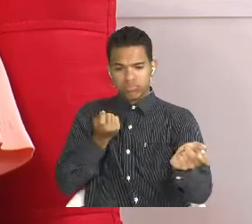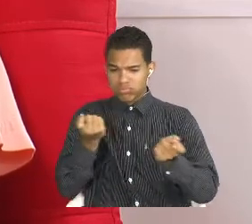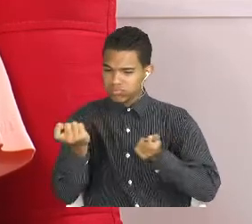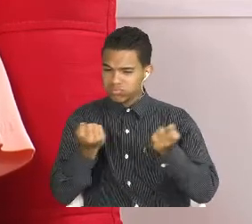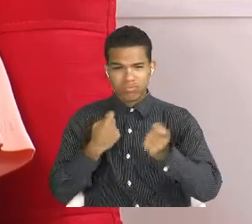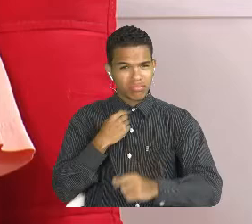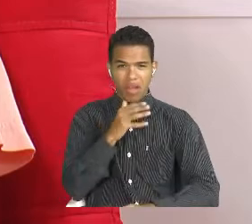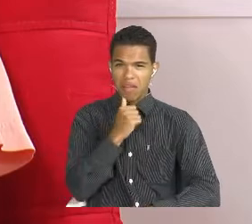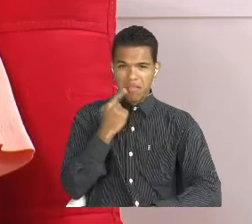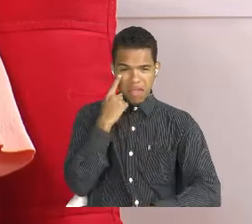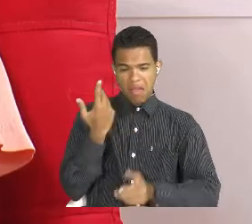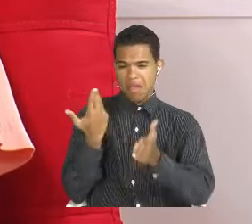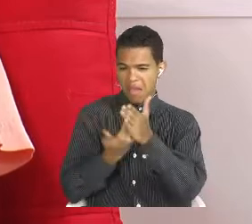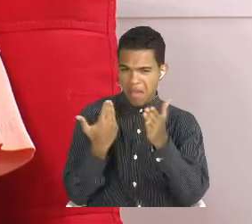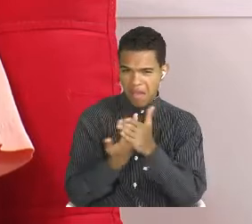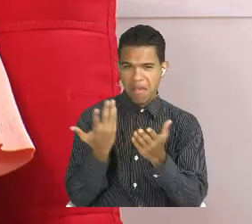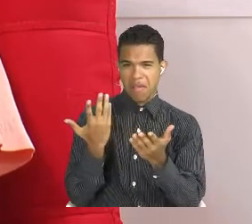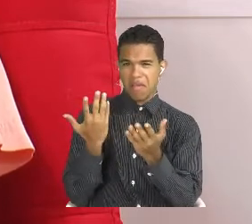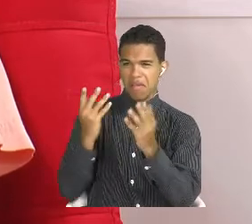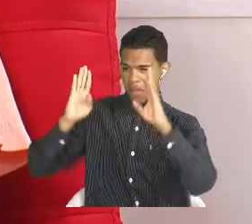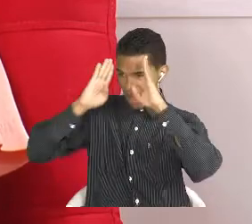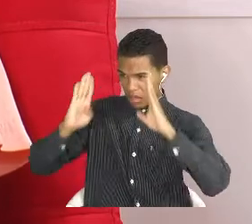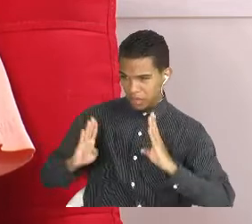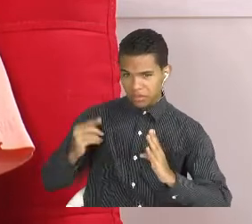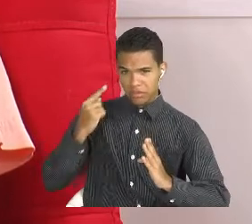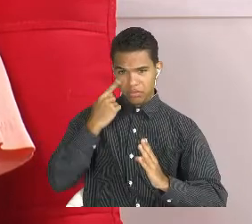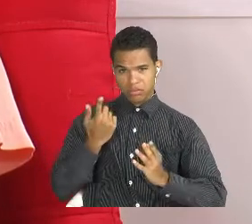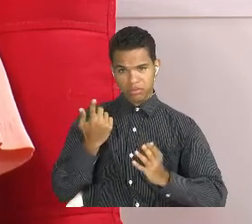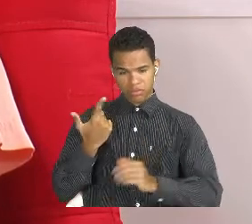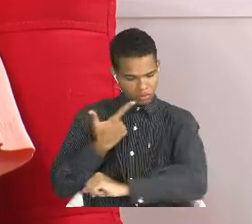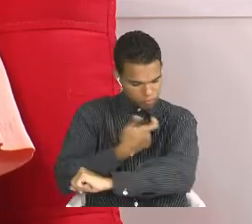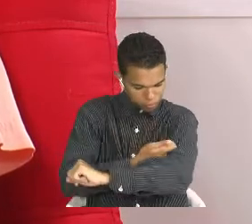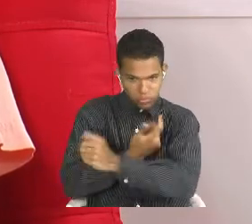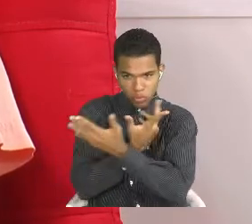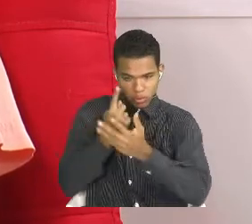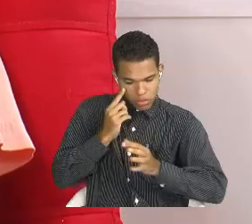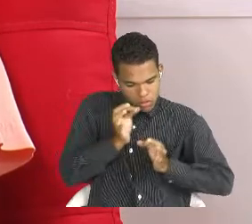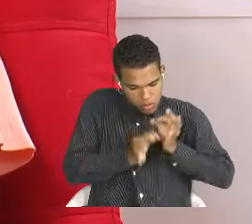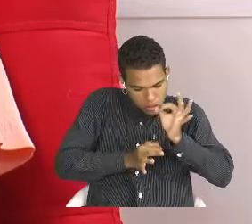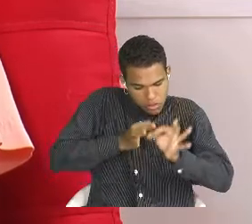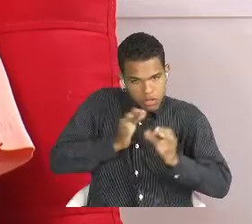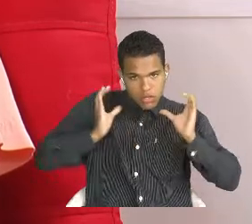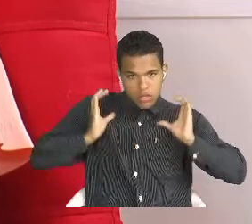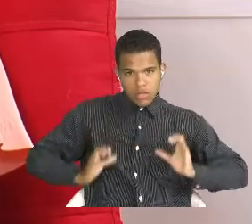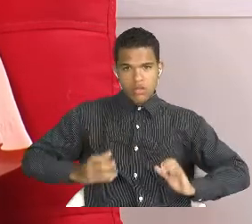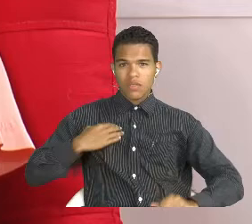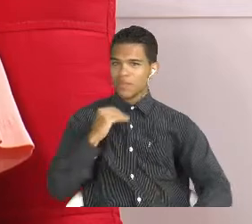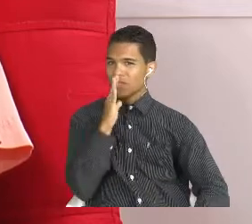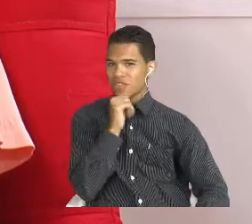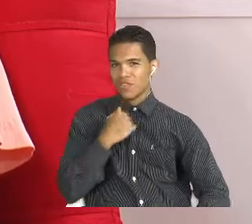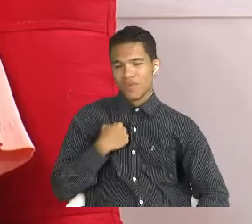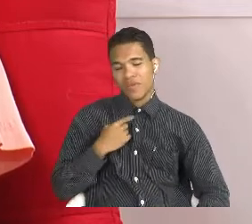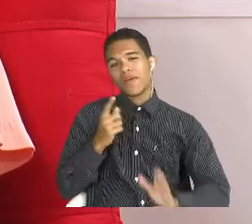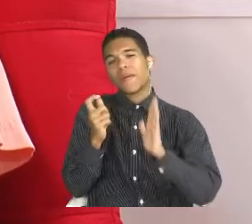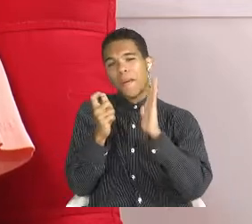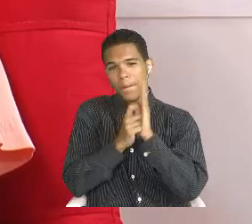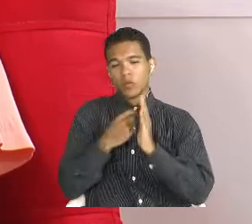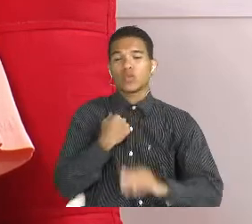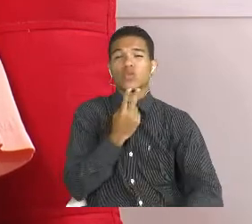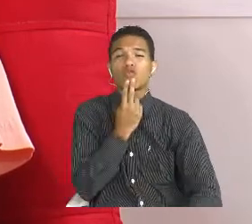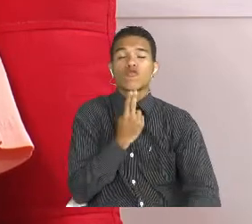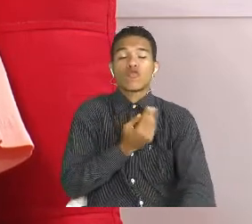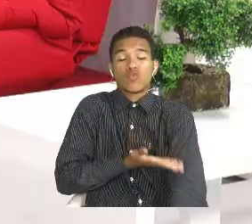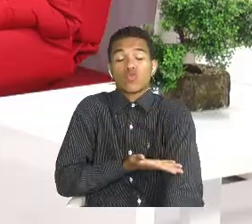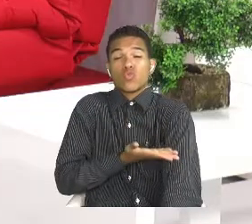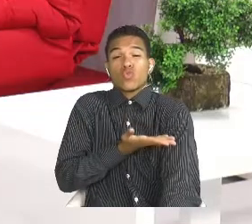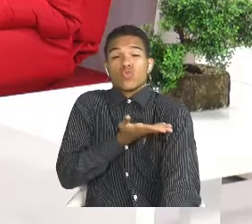con la manifestación de glaucoma por el propio daño que genera a nivel de toda la microvasculatura la diabetes, por el azúcar elevada.